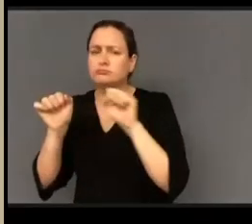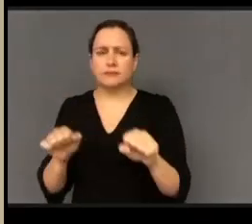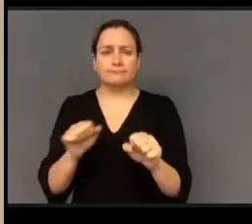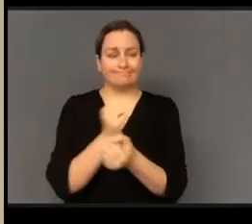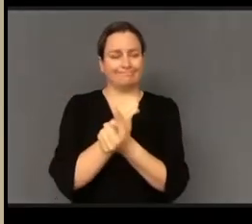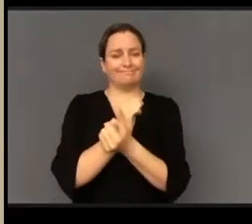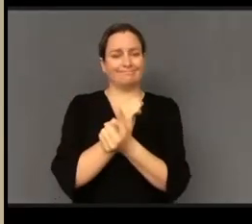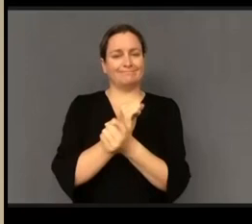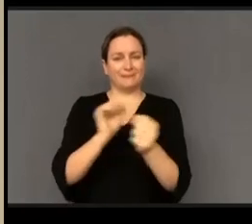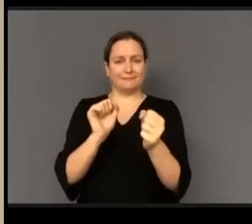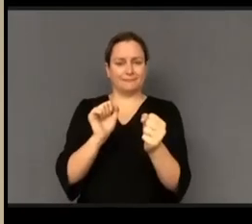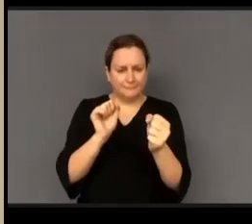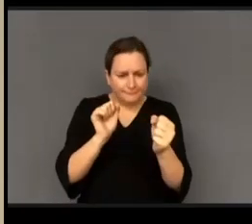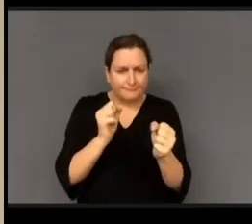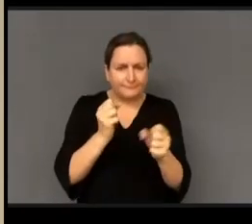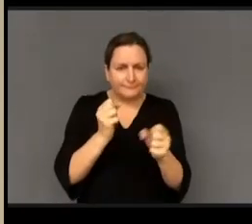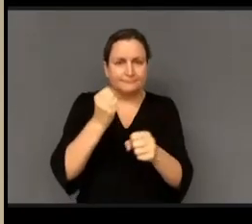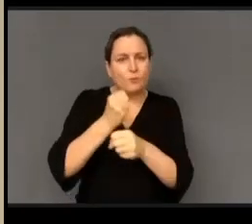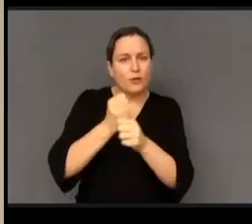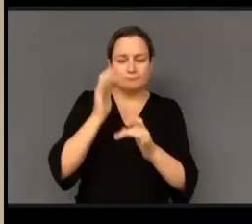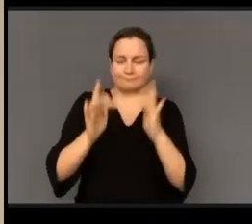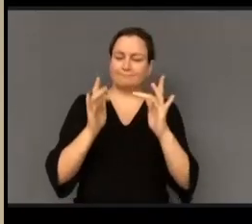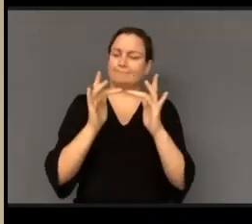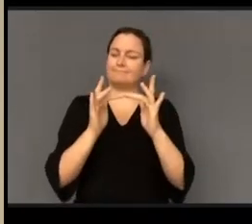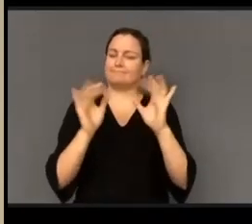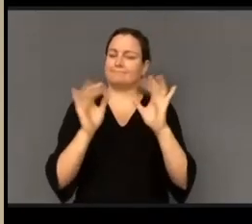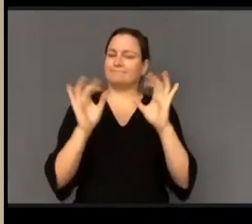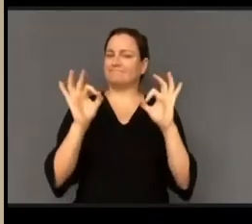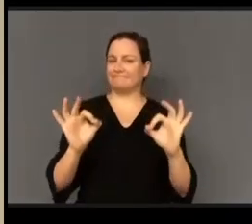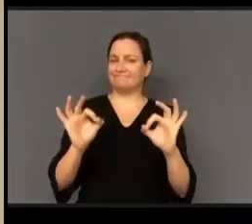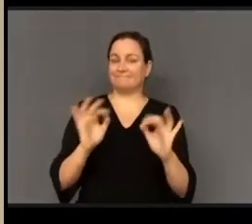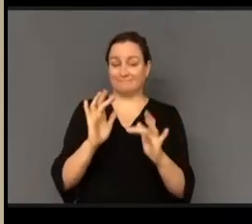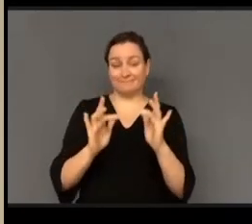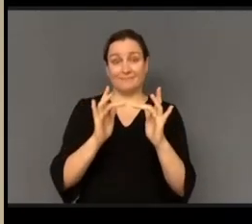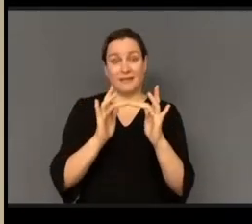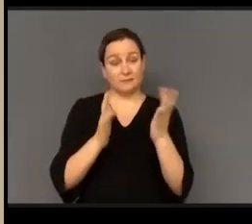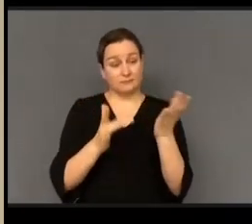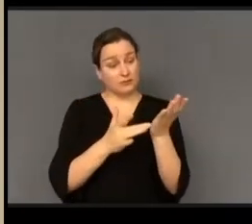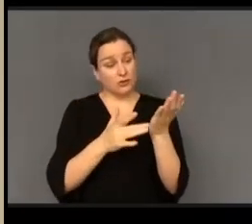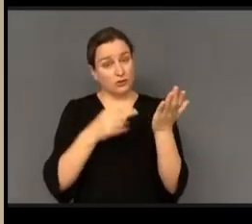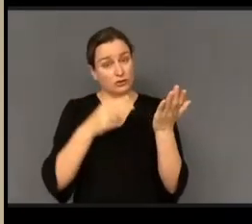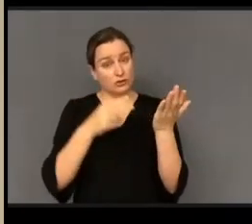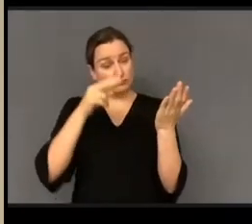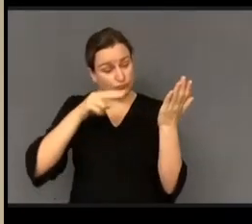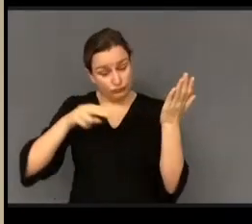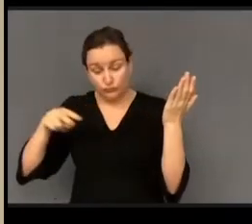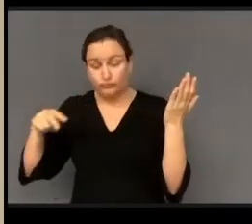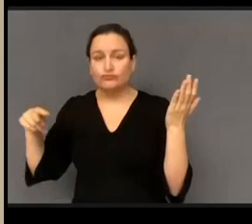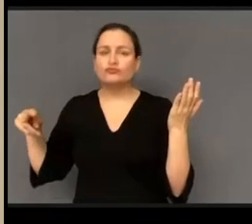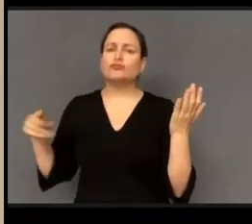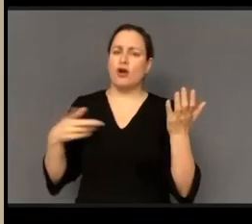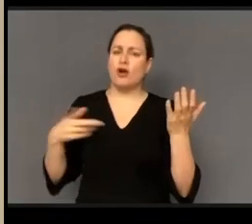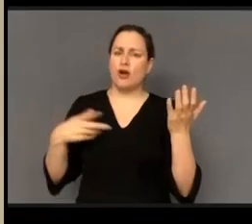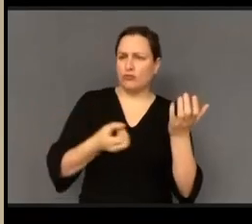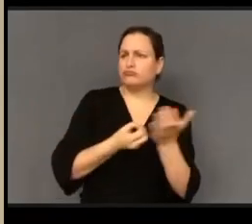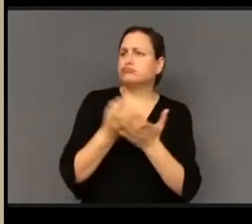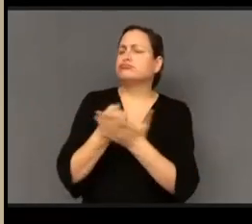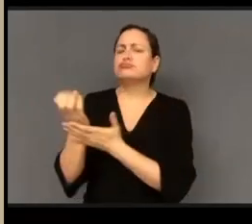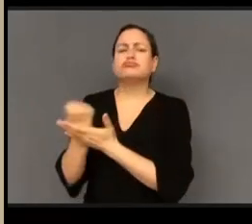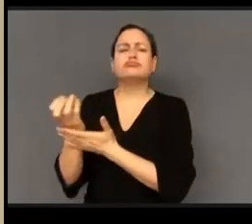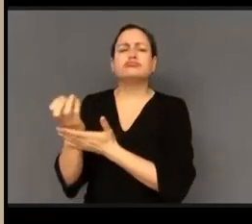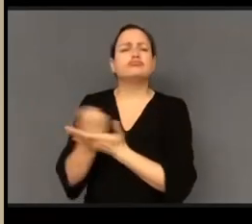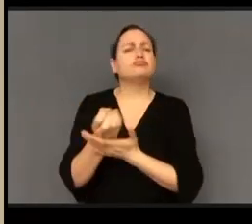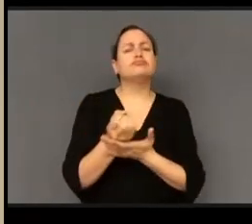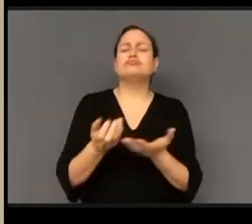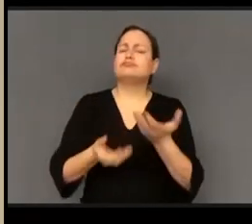confianza para poder promover una circulación de datos fiable y libre, o DFFT por sus siglas